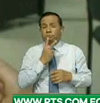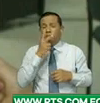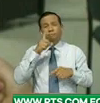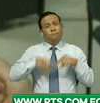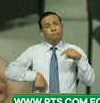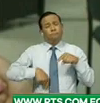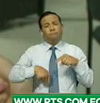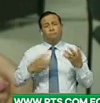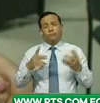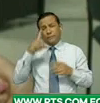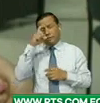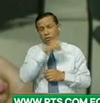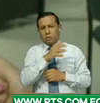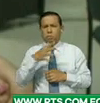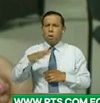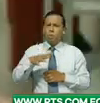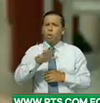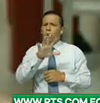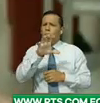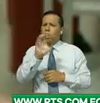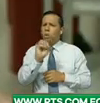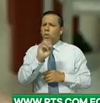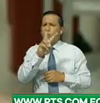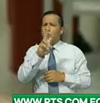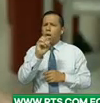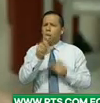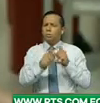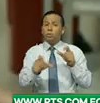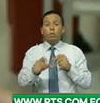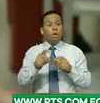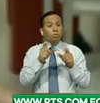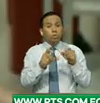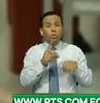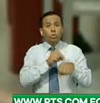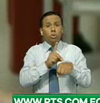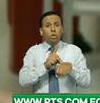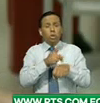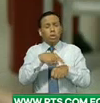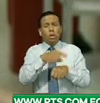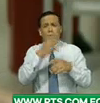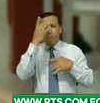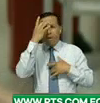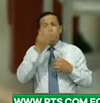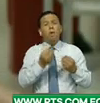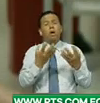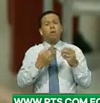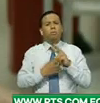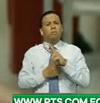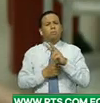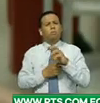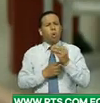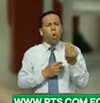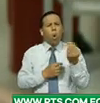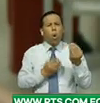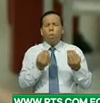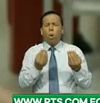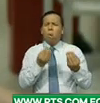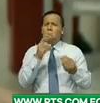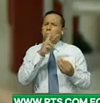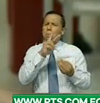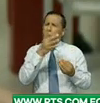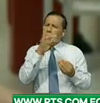de unas 15, 20 personas que ingresan. Son pacientes jóvenes, edades de variantes entre 18, 20